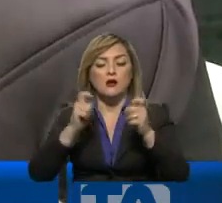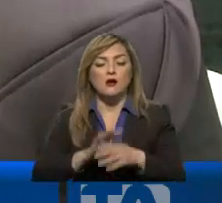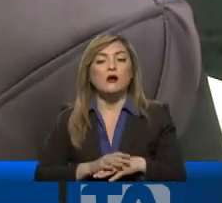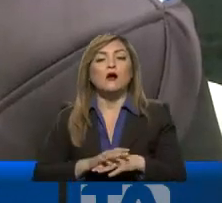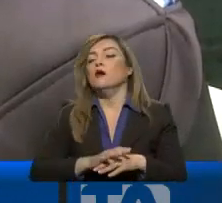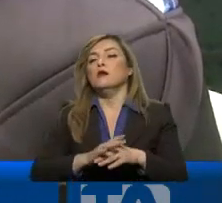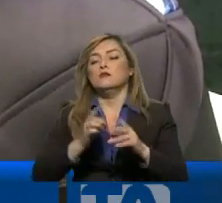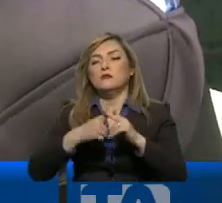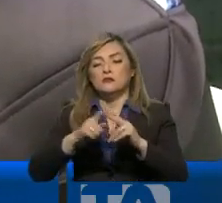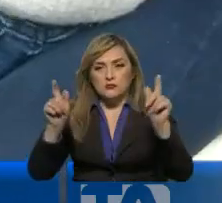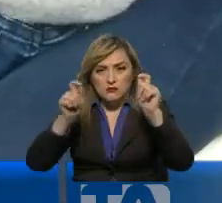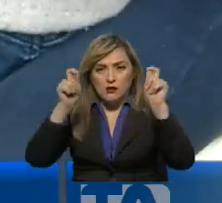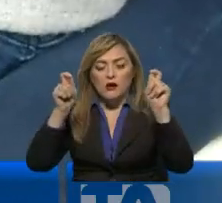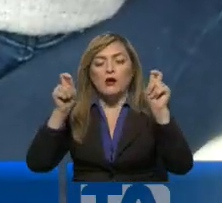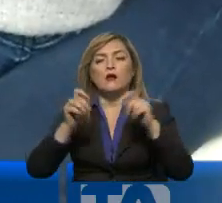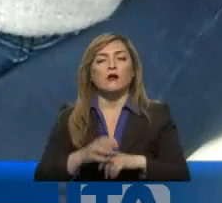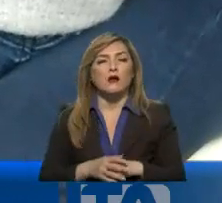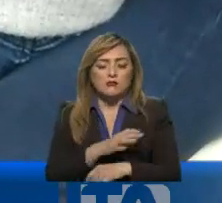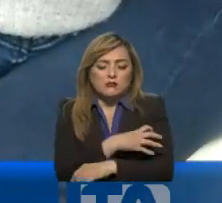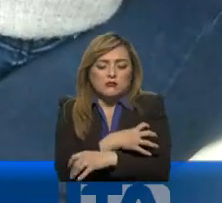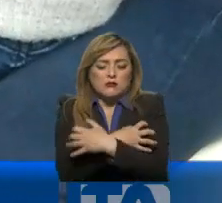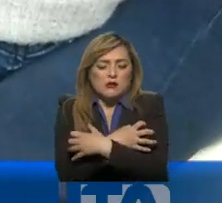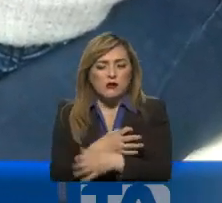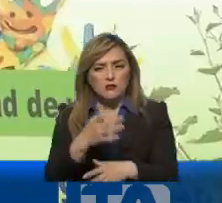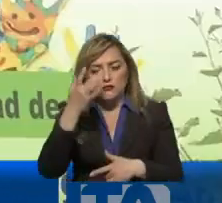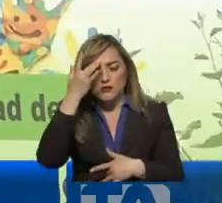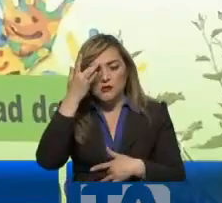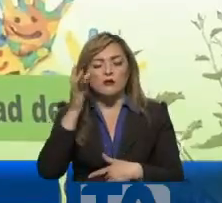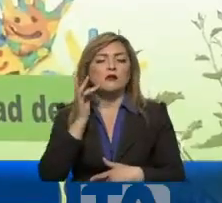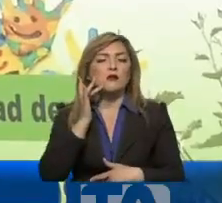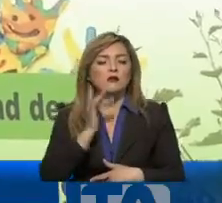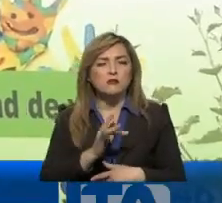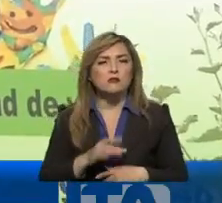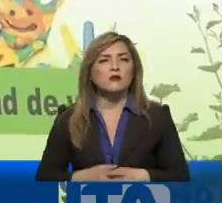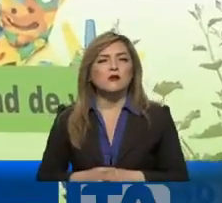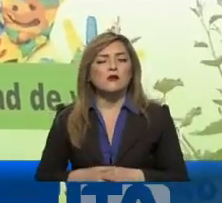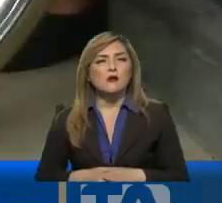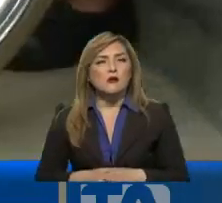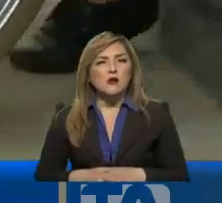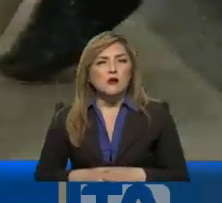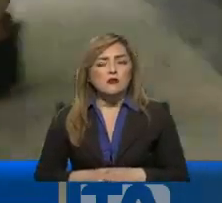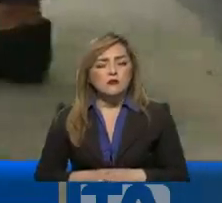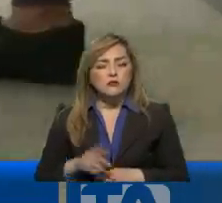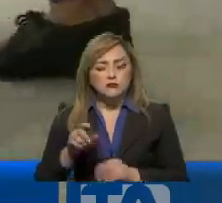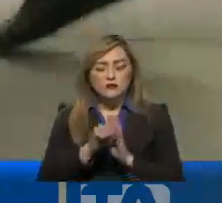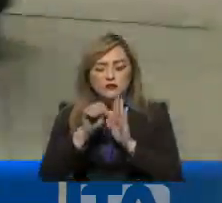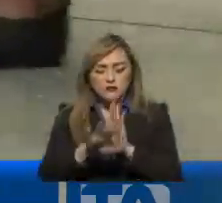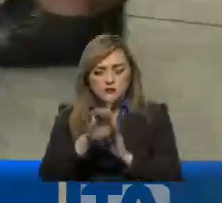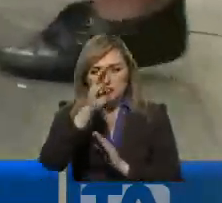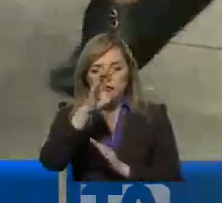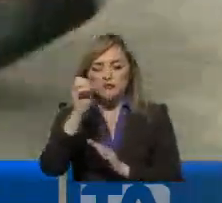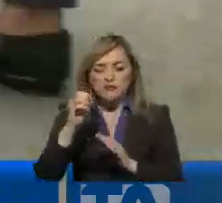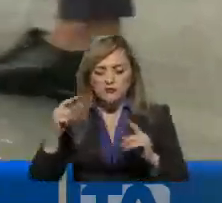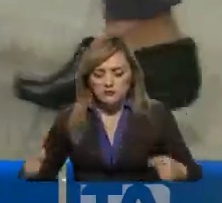emprendida por la Fundación para la Distrofia Muscular y Enfermedades Raras, Fedimura. Con esta, la organización tiene previsto donar alrededor de